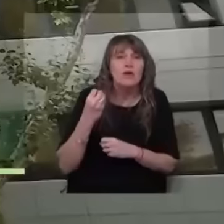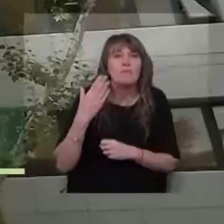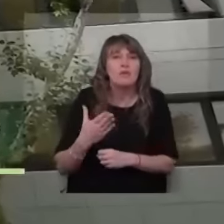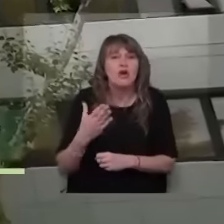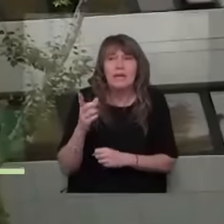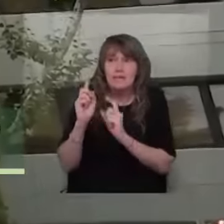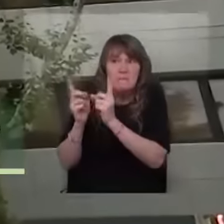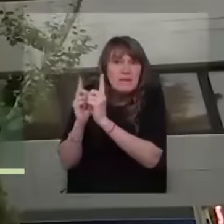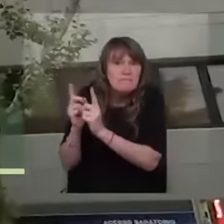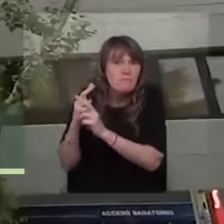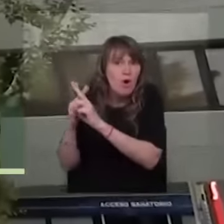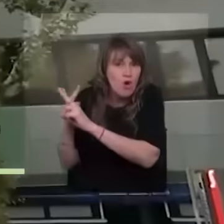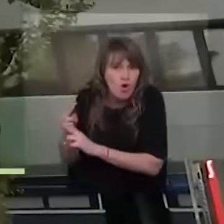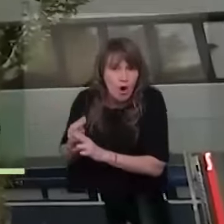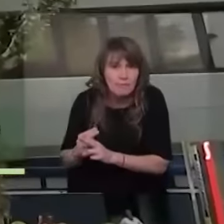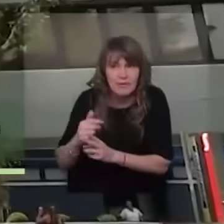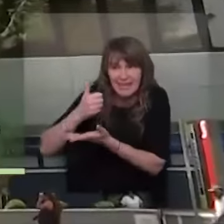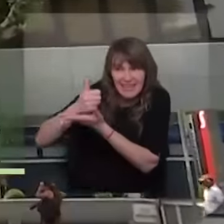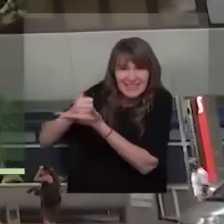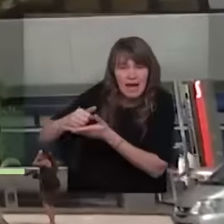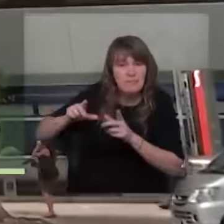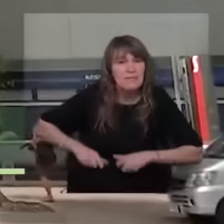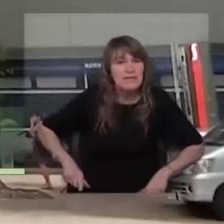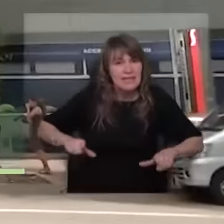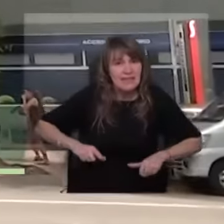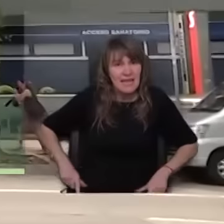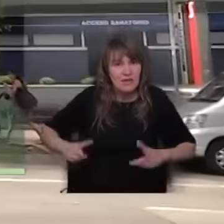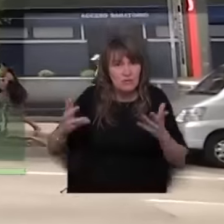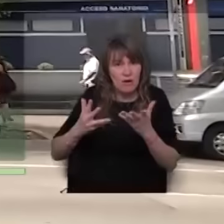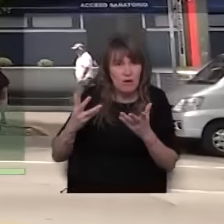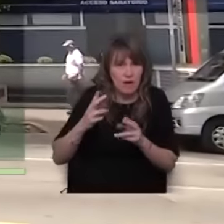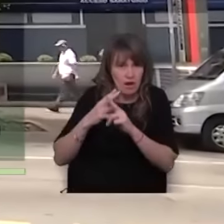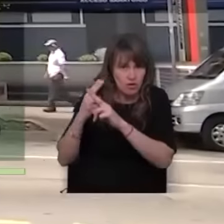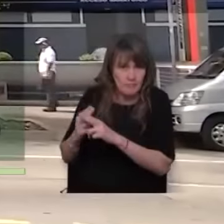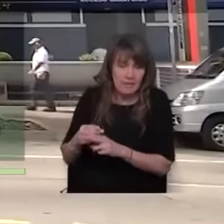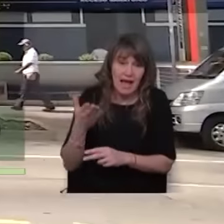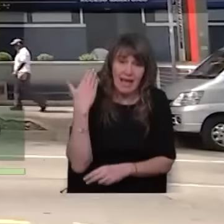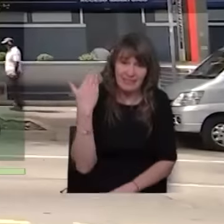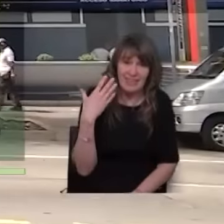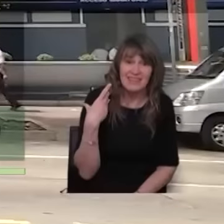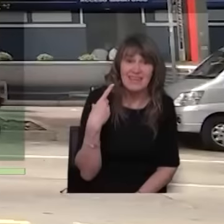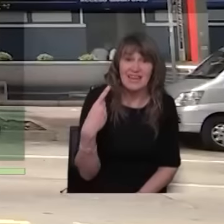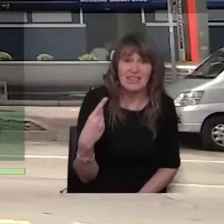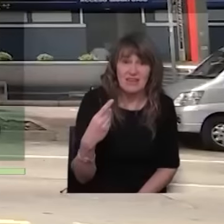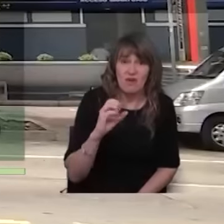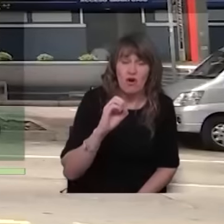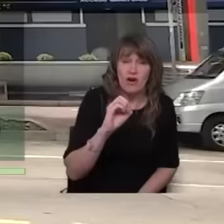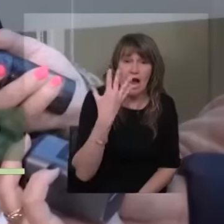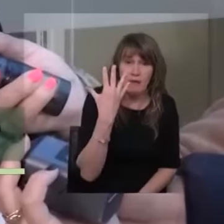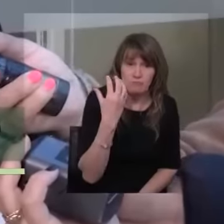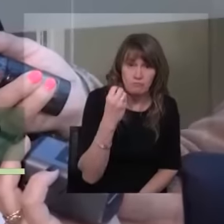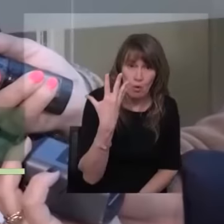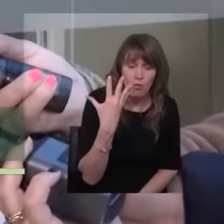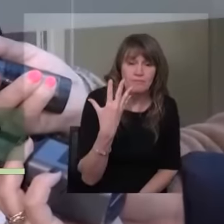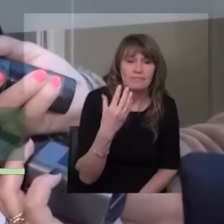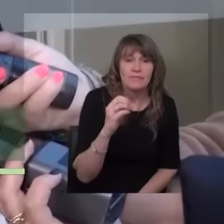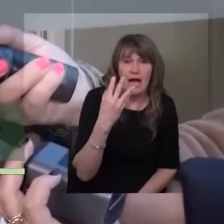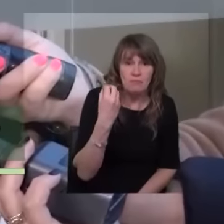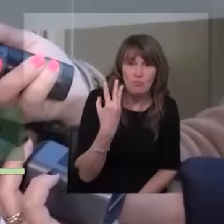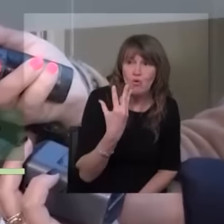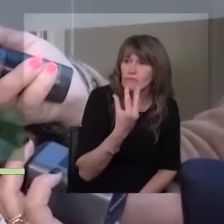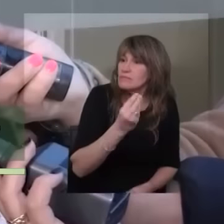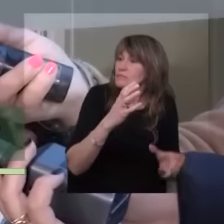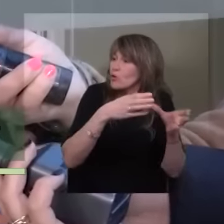mismos hoy en el Ministerio que esos eran los directivos de casm porque Lamentablemente la vieja directiva de fue la que vino